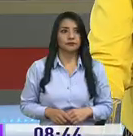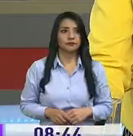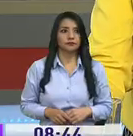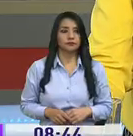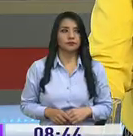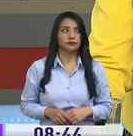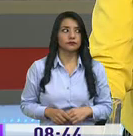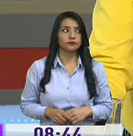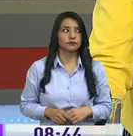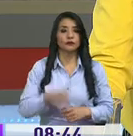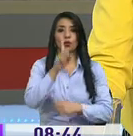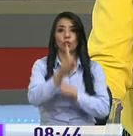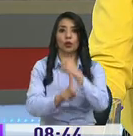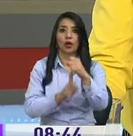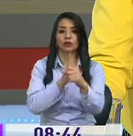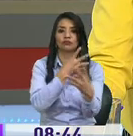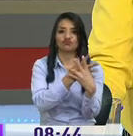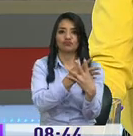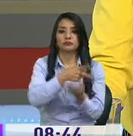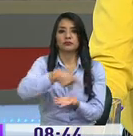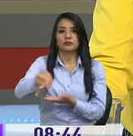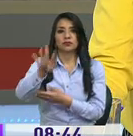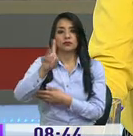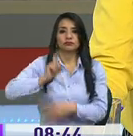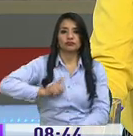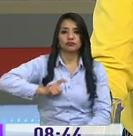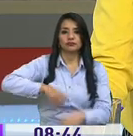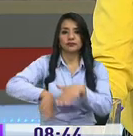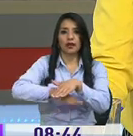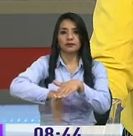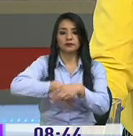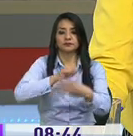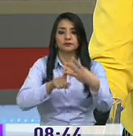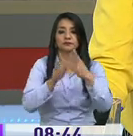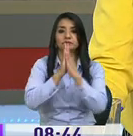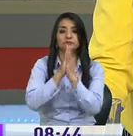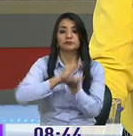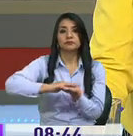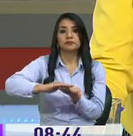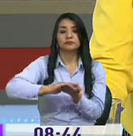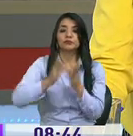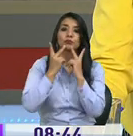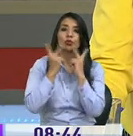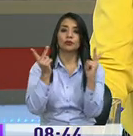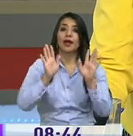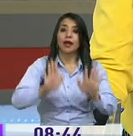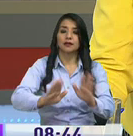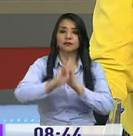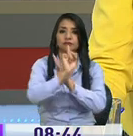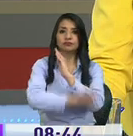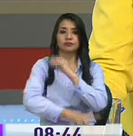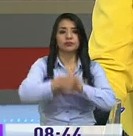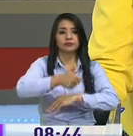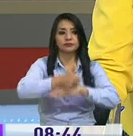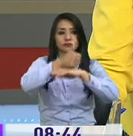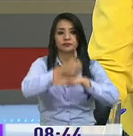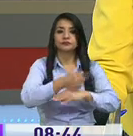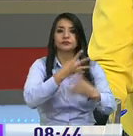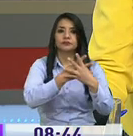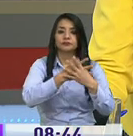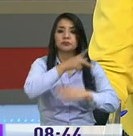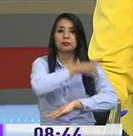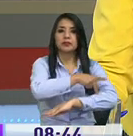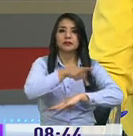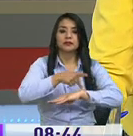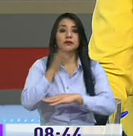Un año de prisión, el pago de 4 salarios básicos y pedir disculpas públicas fue la sentencia que dictó el Tribunal Penal de Pichincha a Sabet